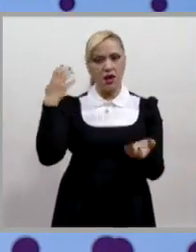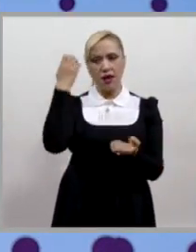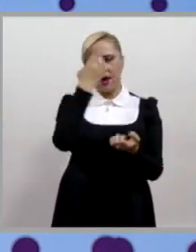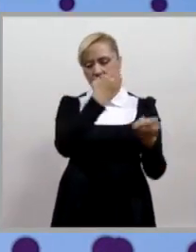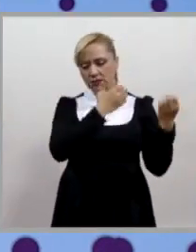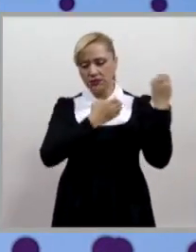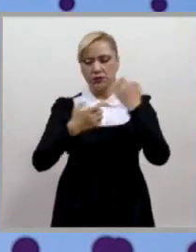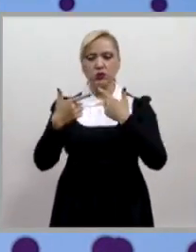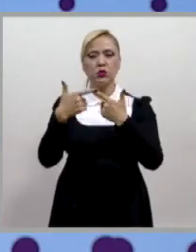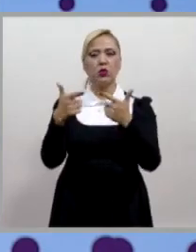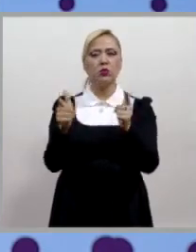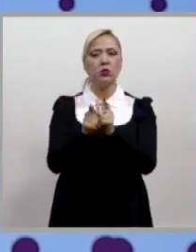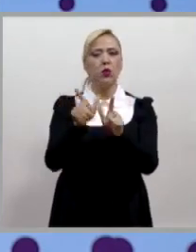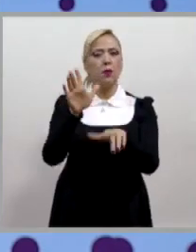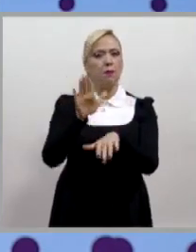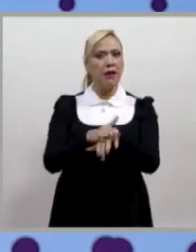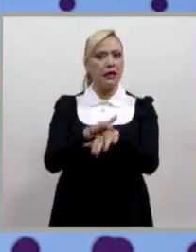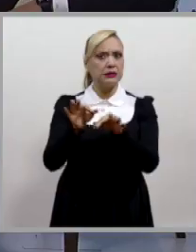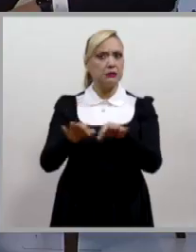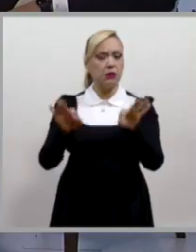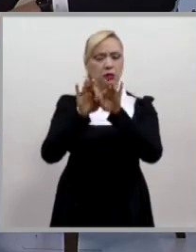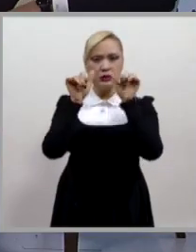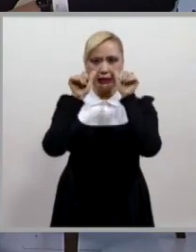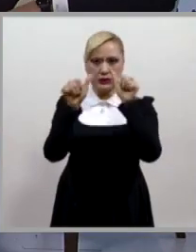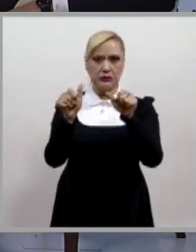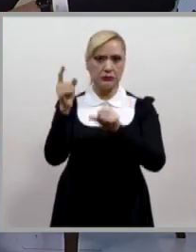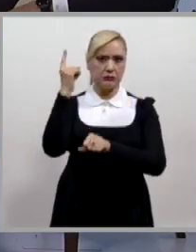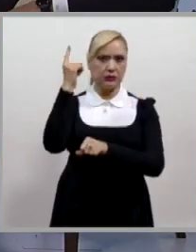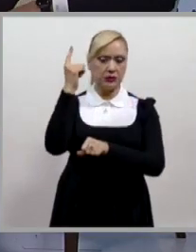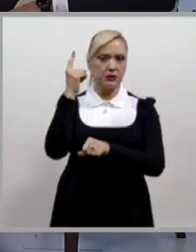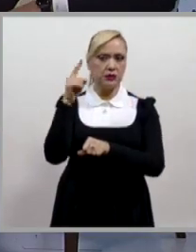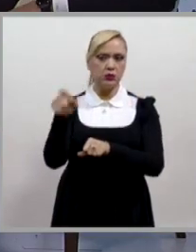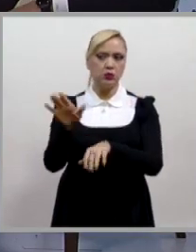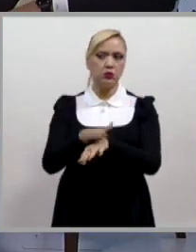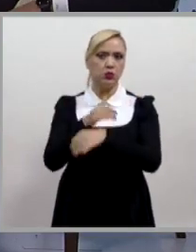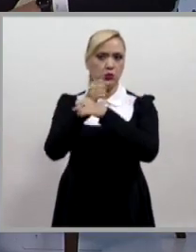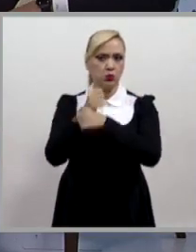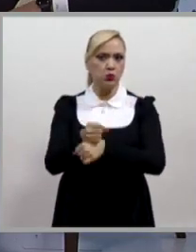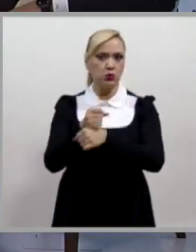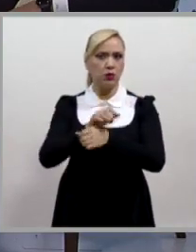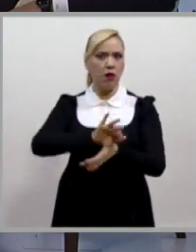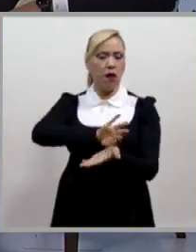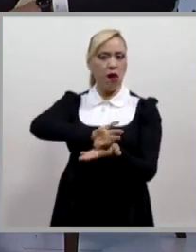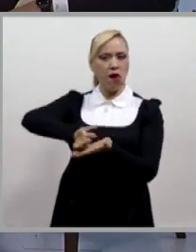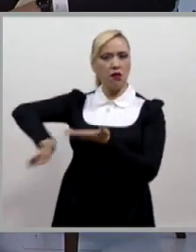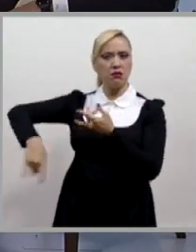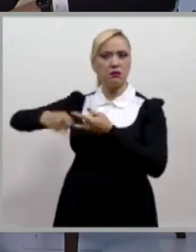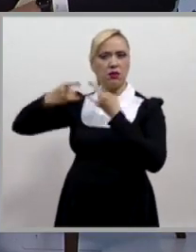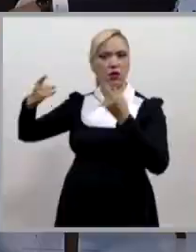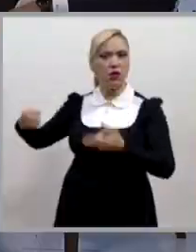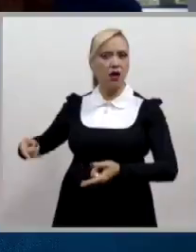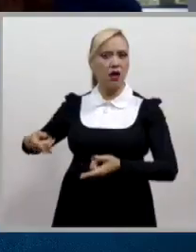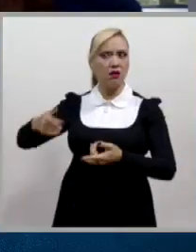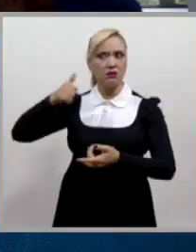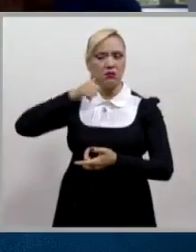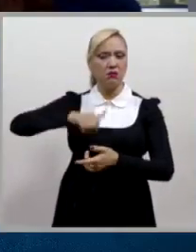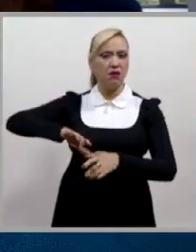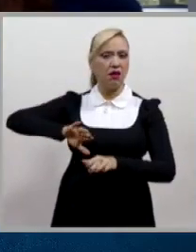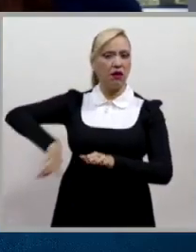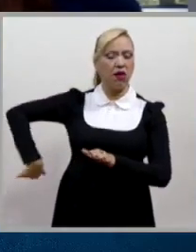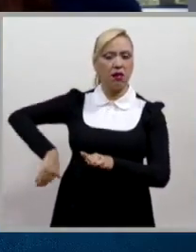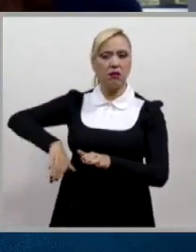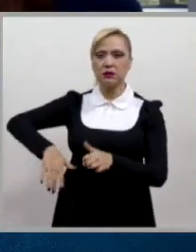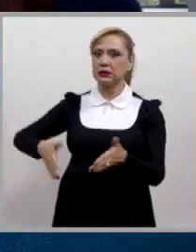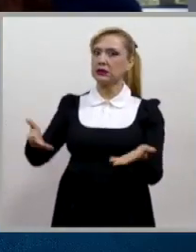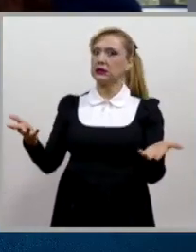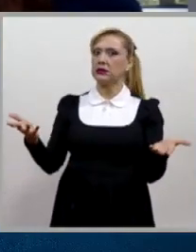tratándose de los grupos prioritarios de atención prioritaria en situación de vulnerabilidad, que hay un análisis contextual, es decir, la doctrina